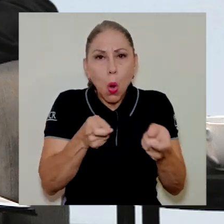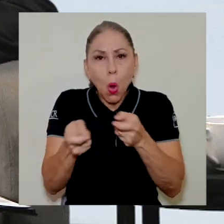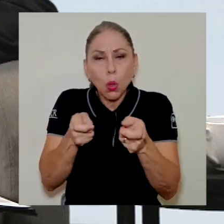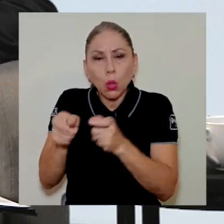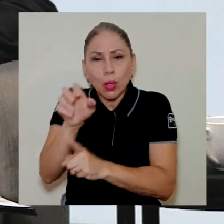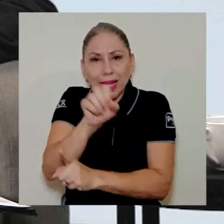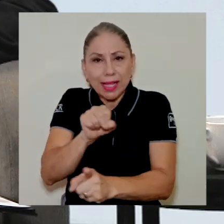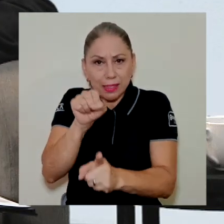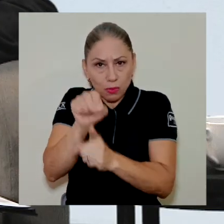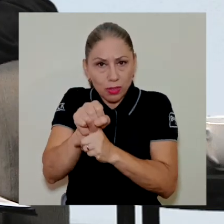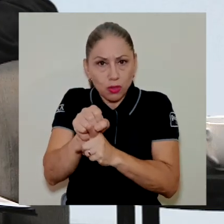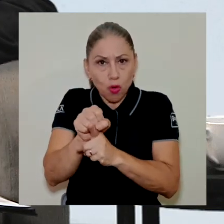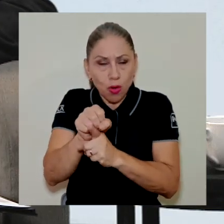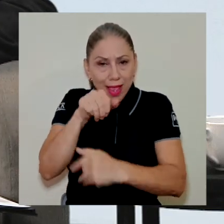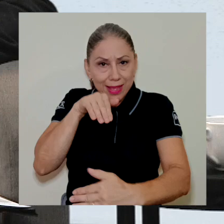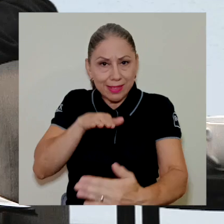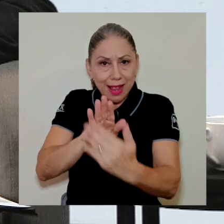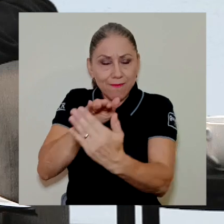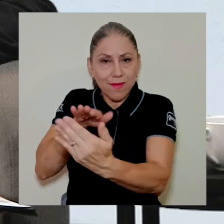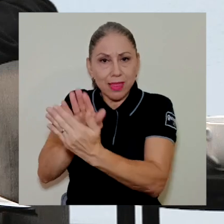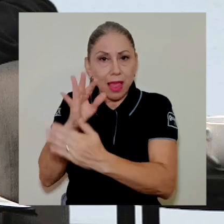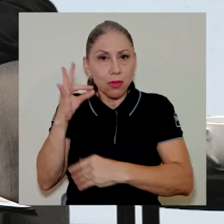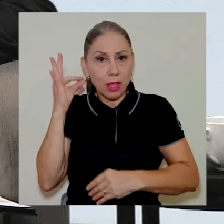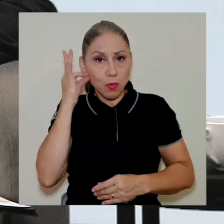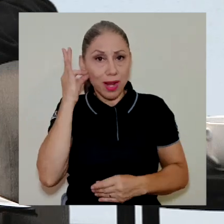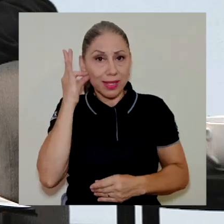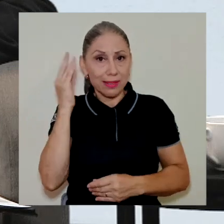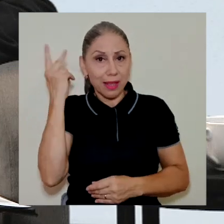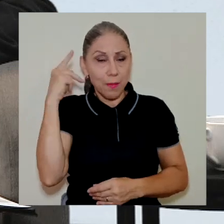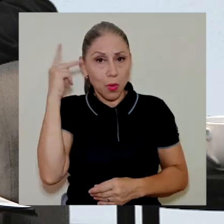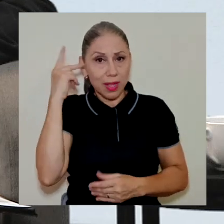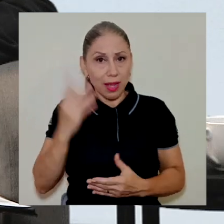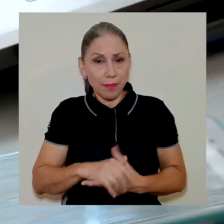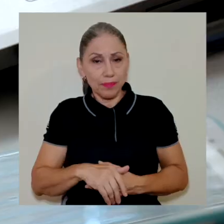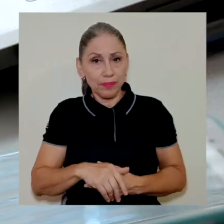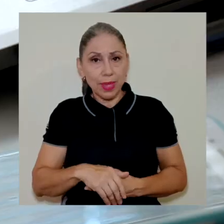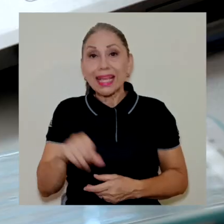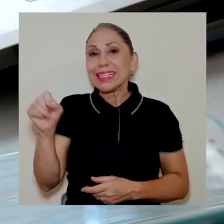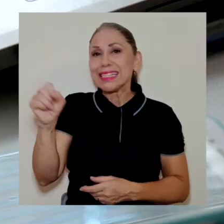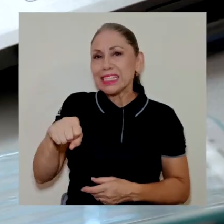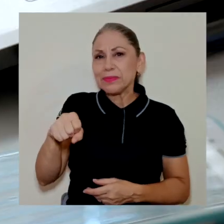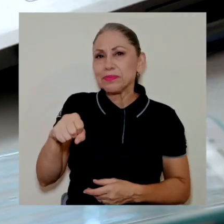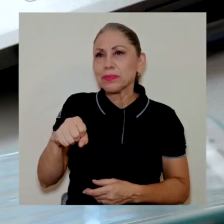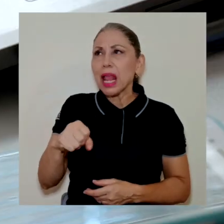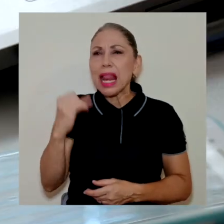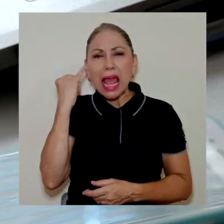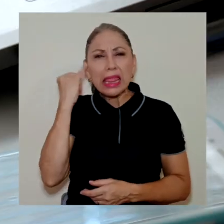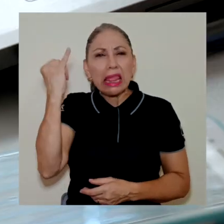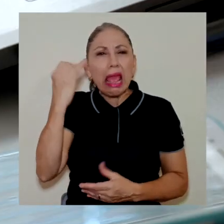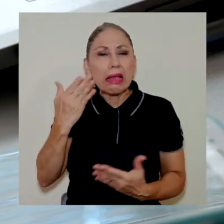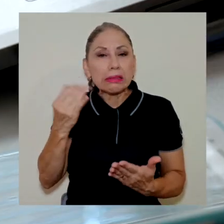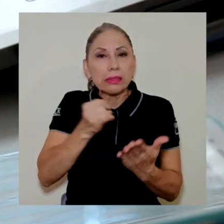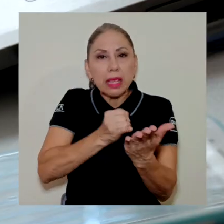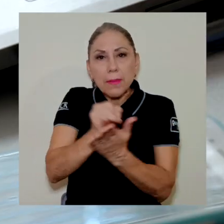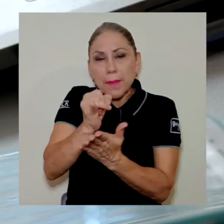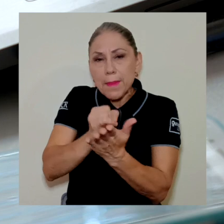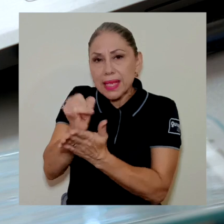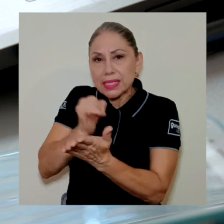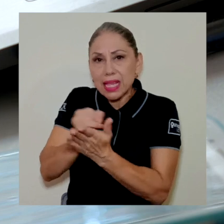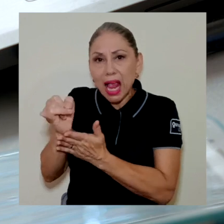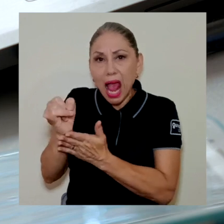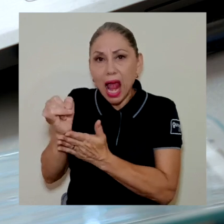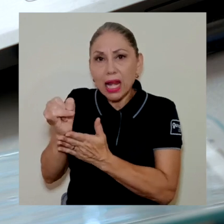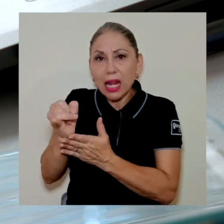esta situación que están enfrentando las mujeres en política. Sí, un poco la idea es investigar,